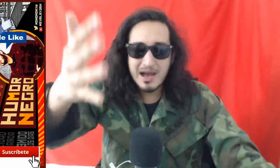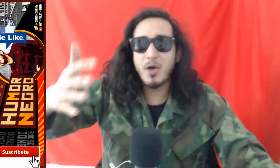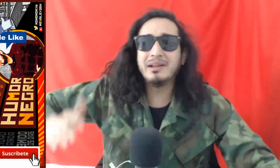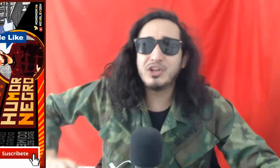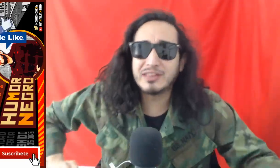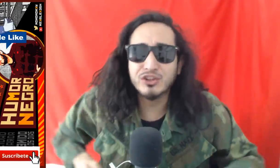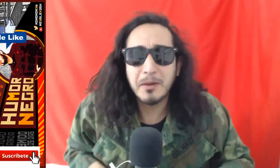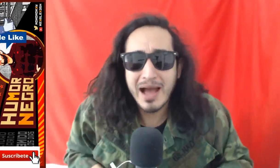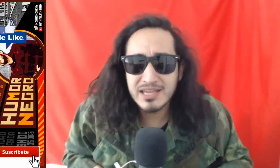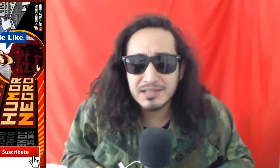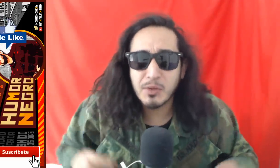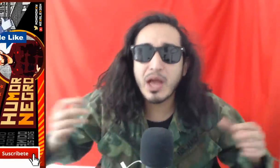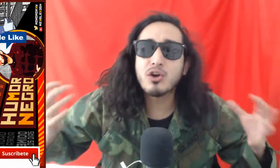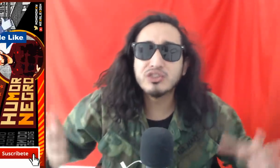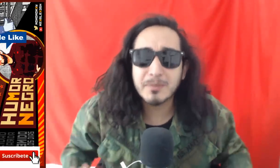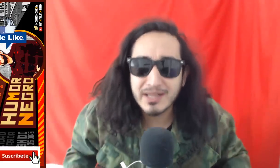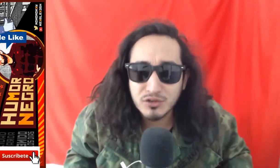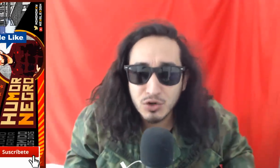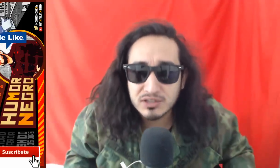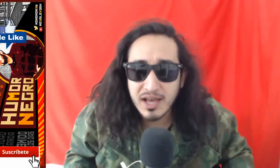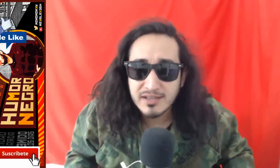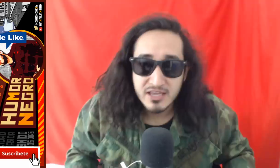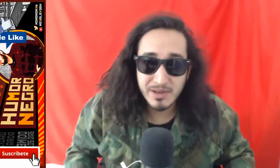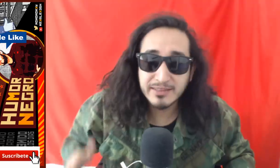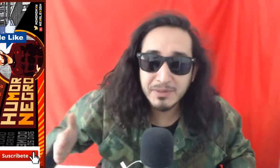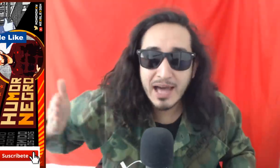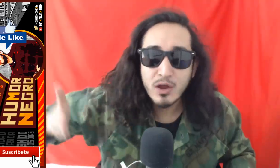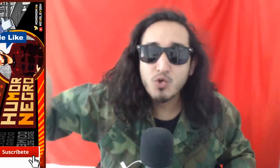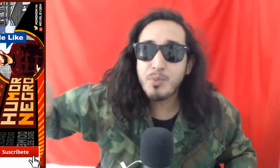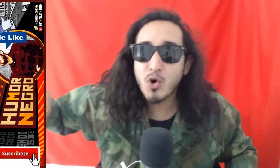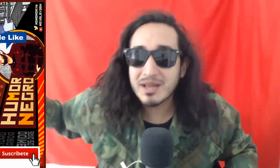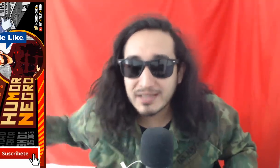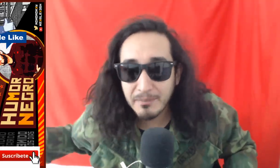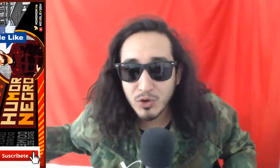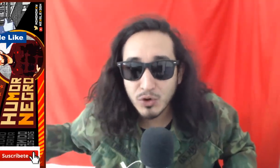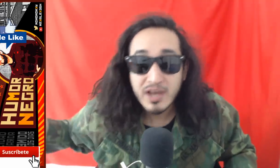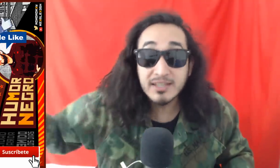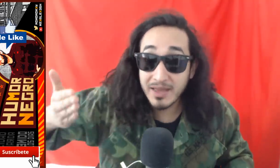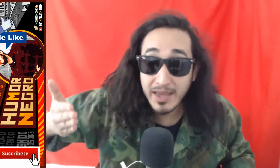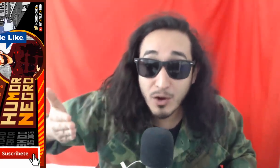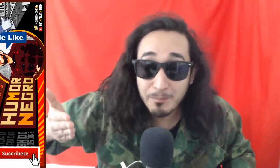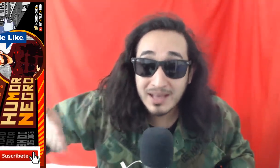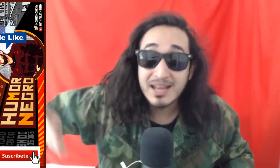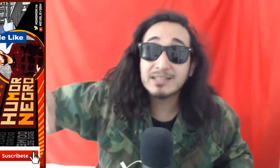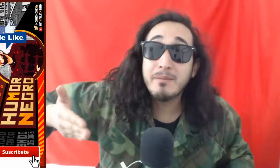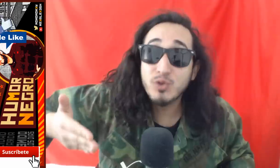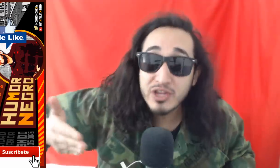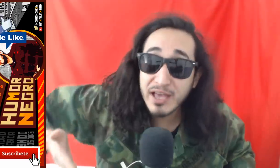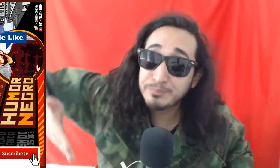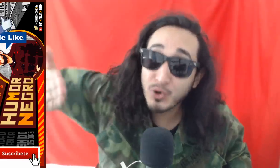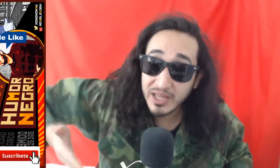humano patriota no te vayas te voy a contar varias cosas y vas a terminar un poco más sabio y saben qué compás la